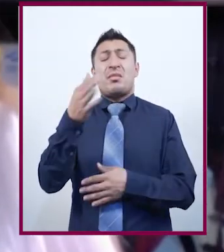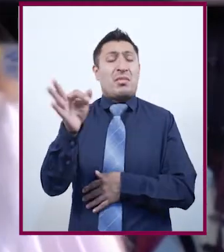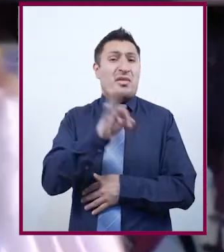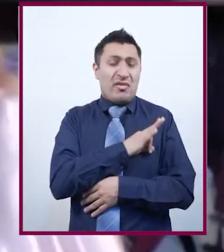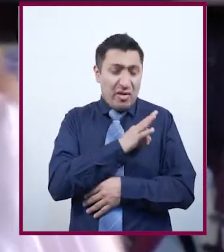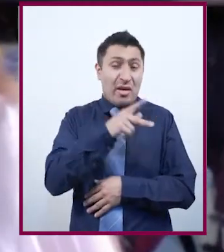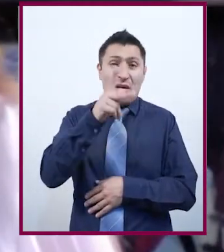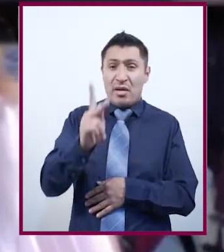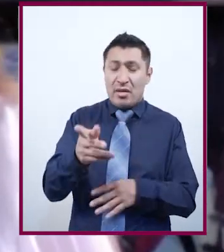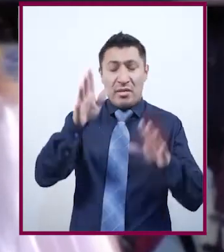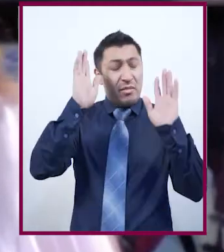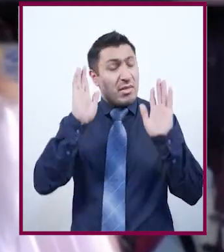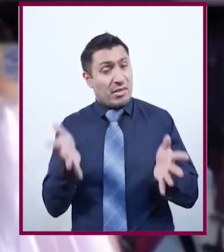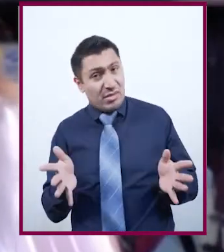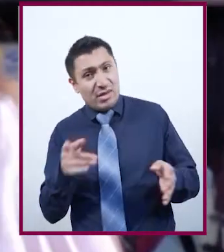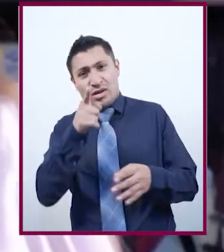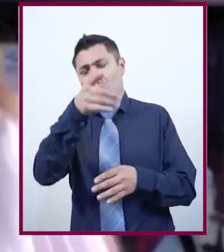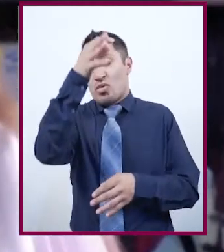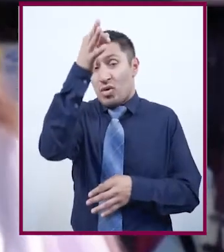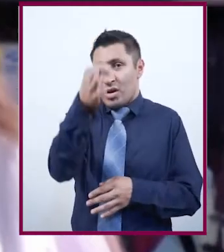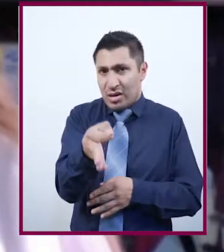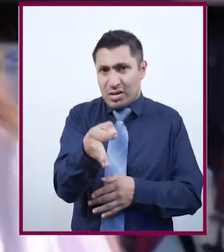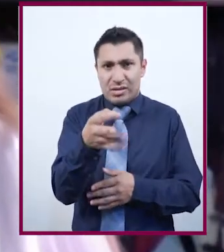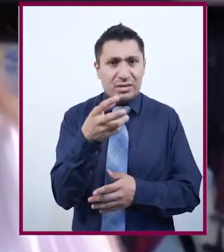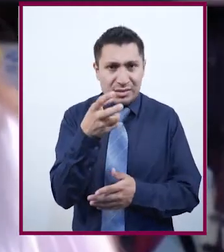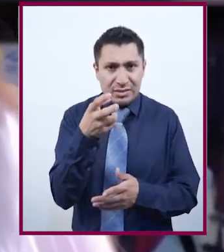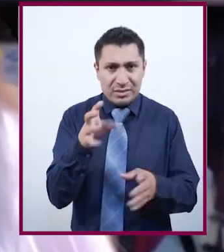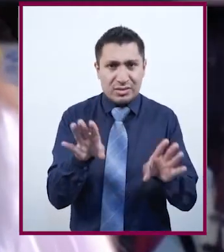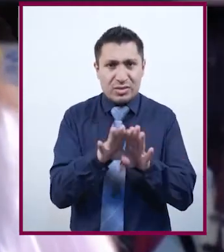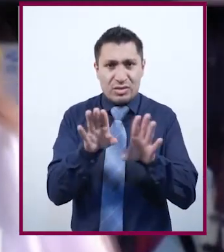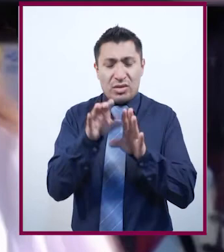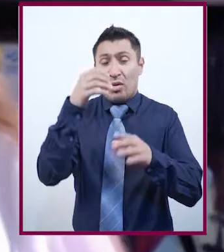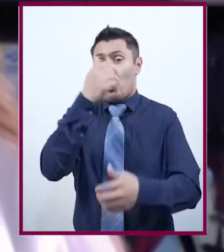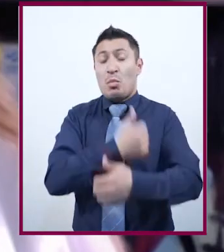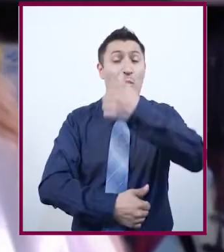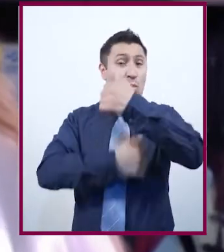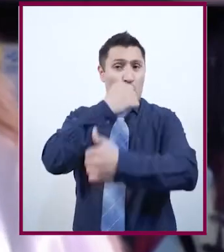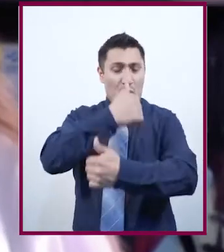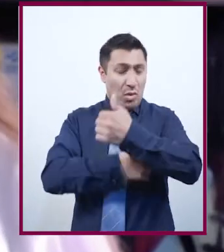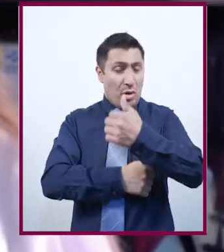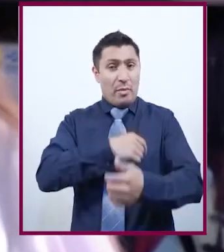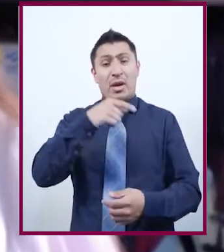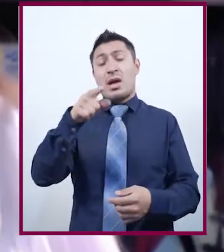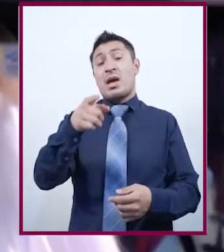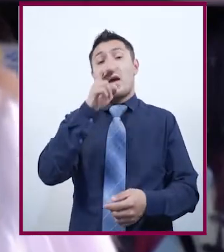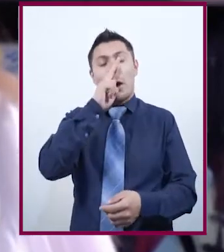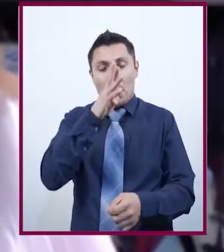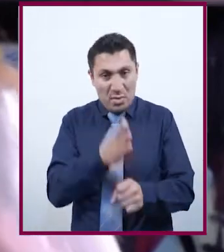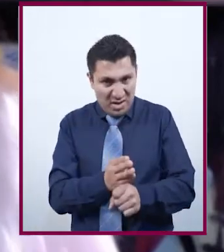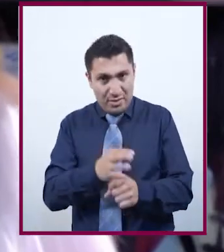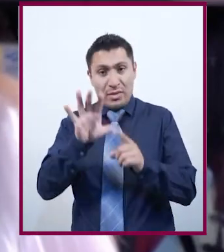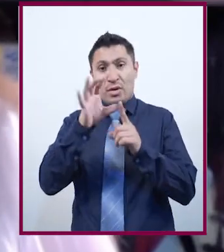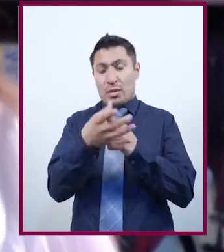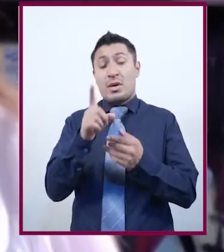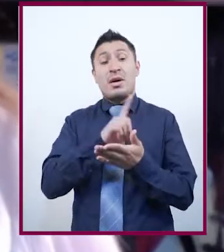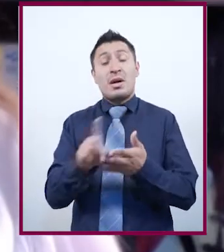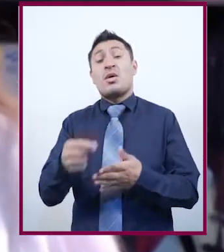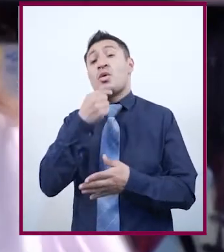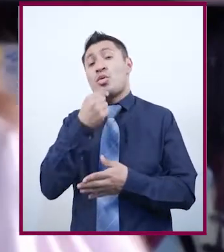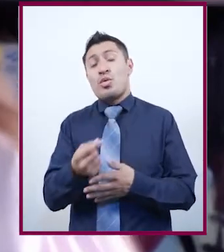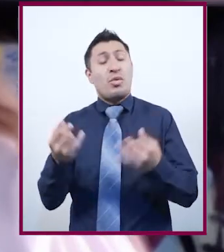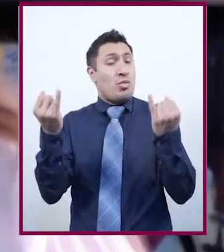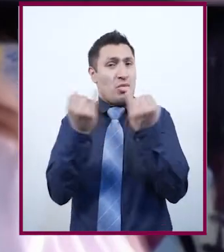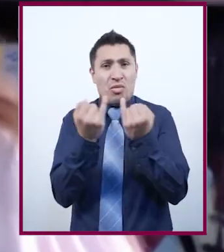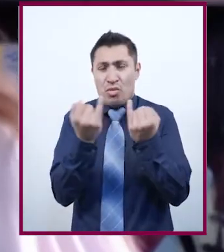aceptas la competencia, ¿no?, tanto del Comité de los Derechos del Niño como suscribes